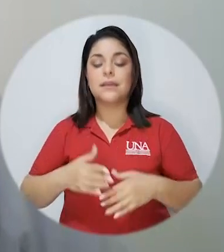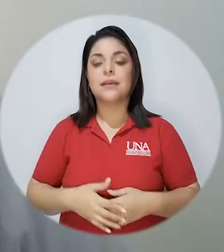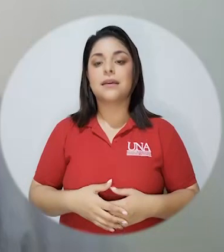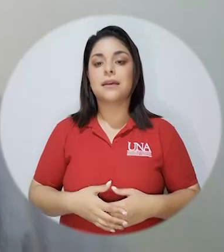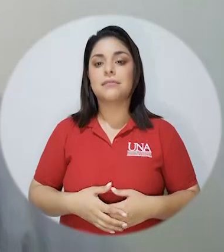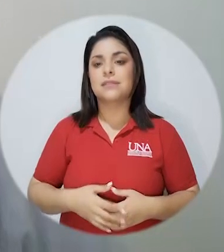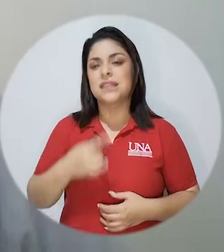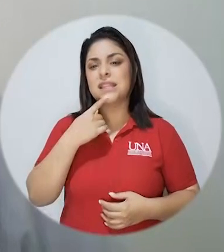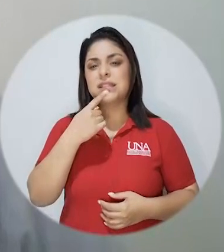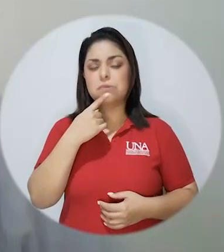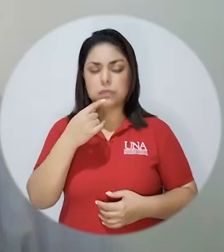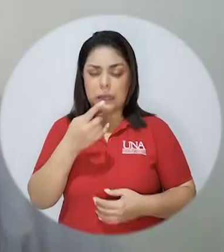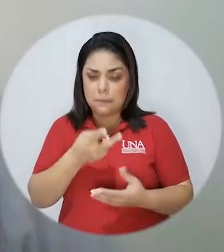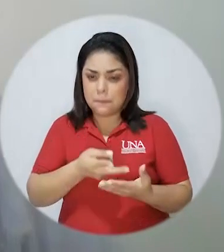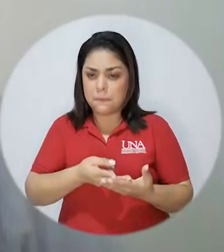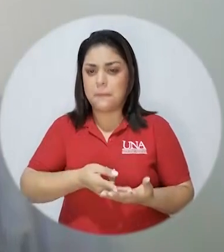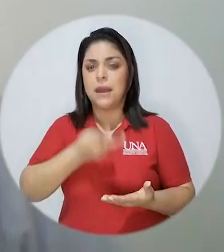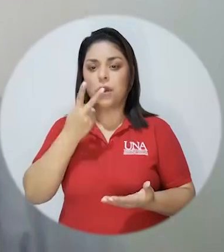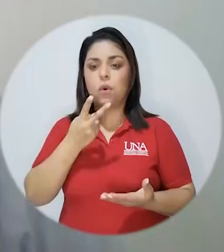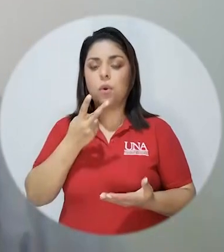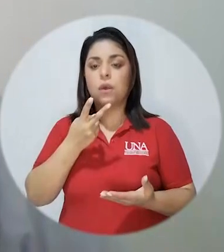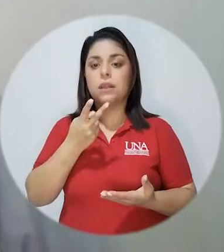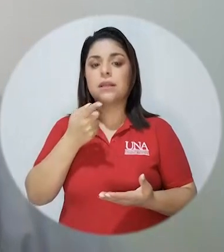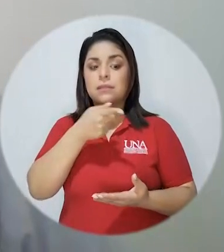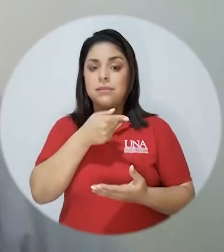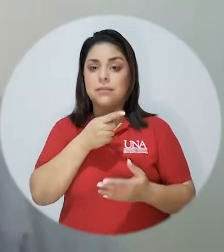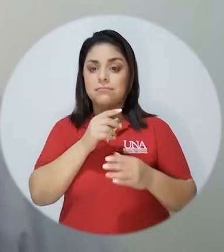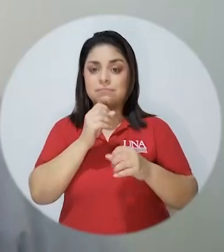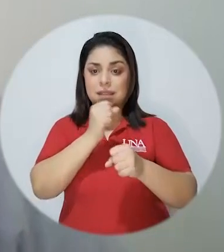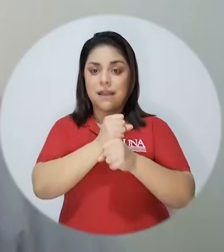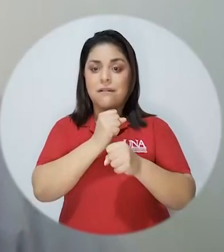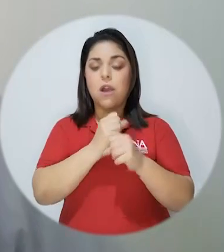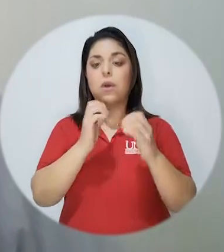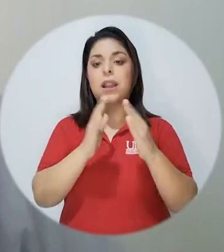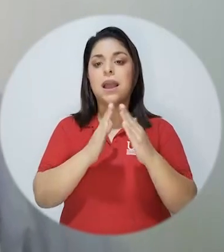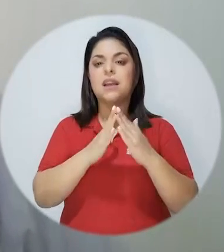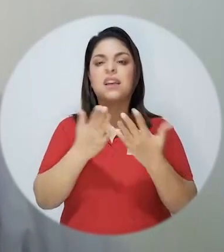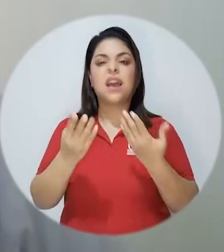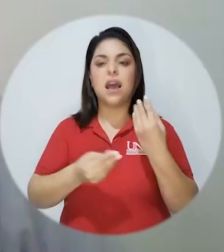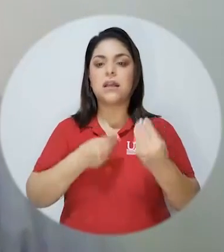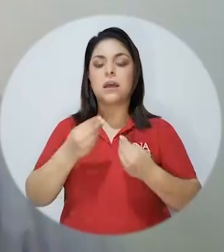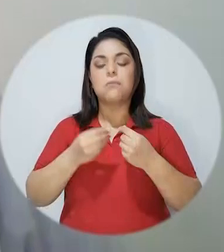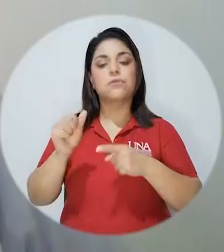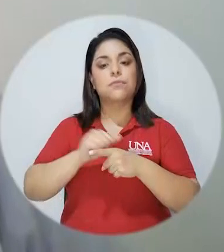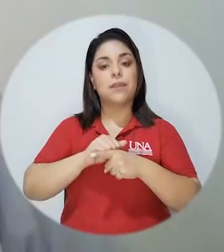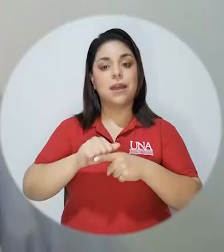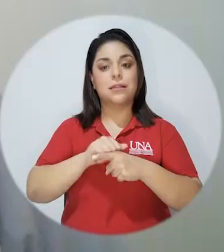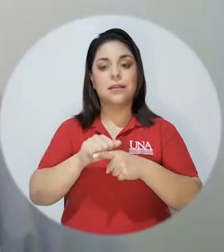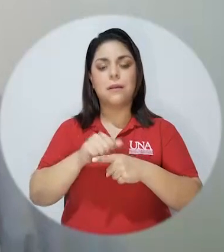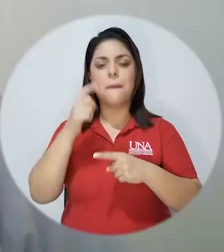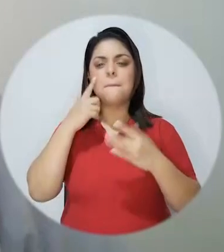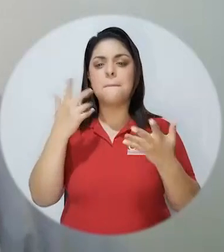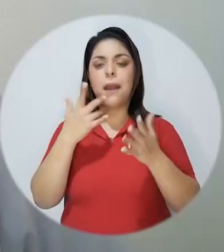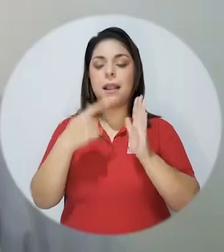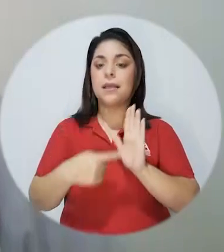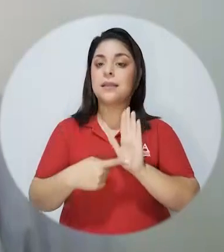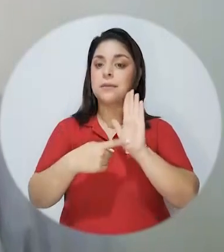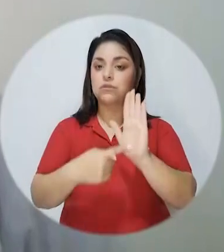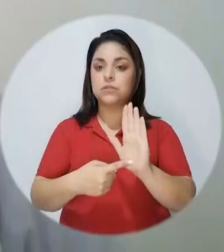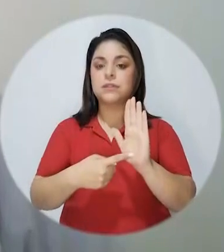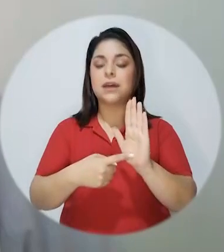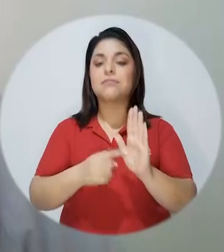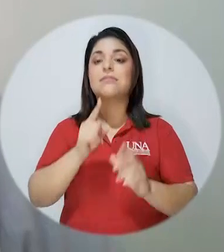para consolidar experiencias de teletrabajo es justamente ponerlas en práctica, y eso es lo que hemos hecho. Nos hemos puesto en práctica por lo menos para demostrar